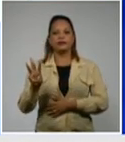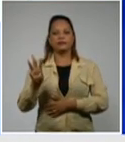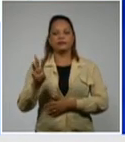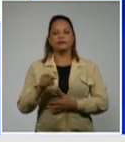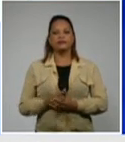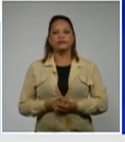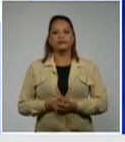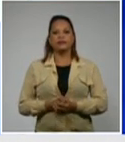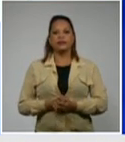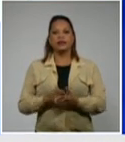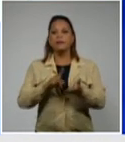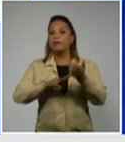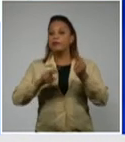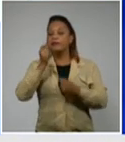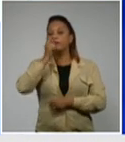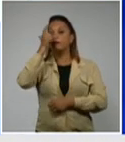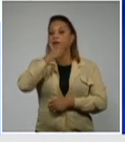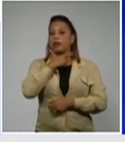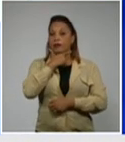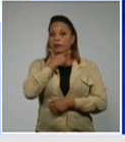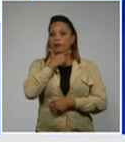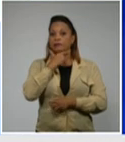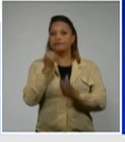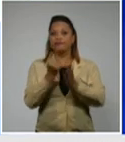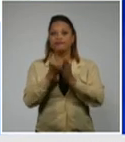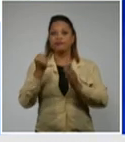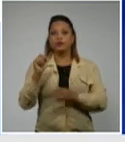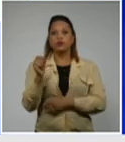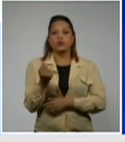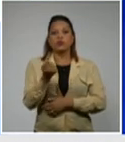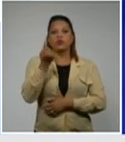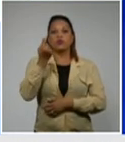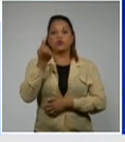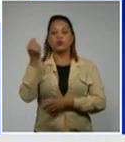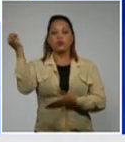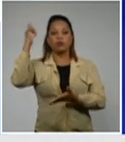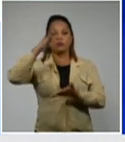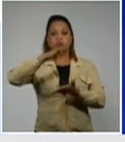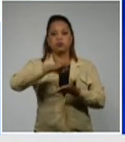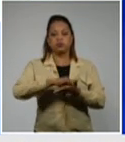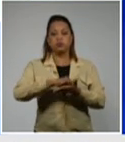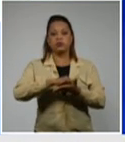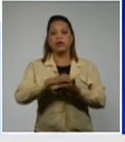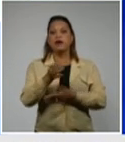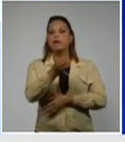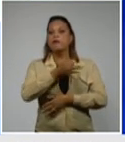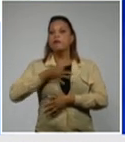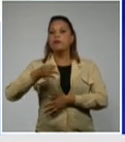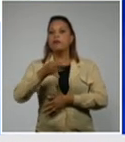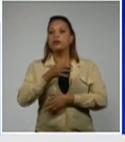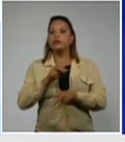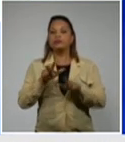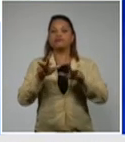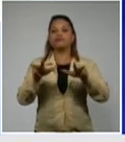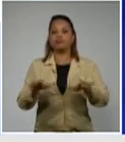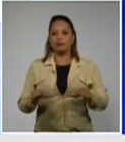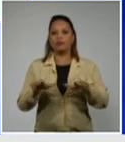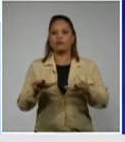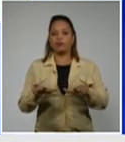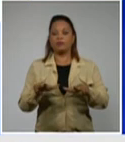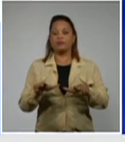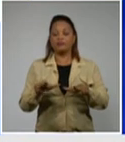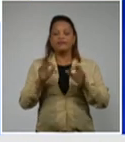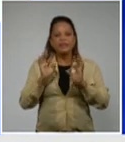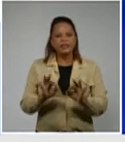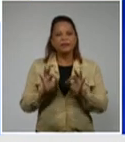provincia de Ciego de Ávila se diagnostica un caso importado de Morón, siempre son de Morón los casos